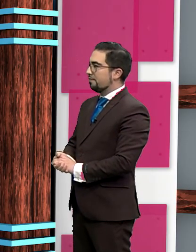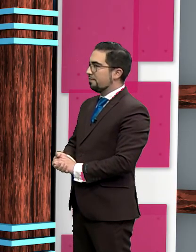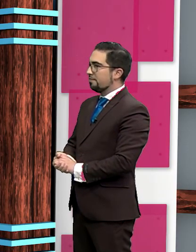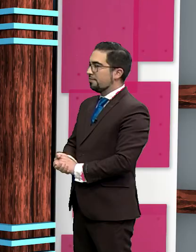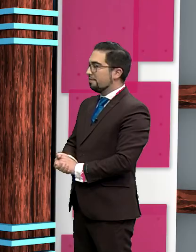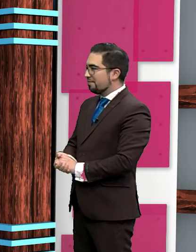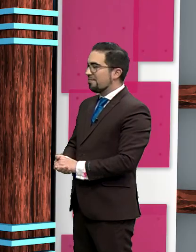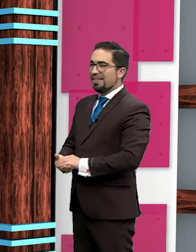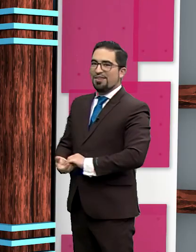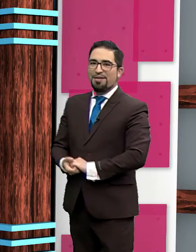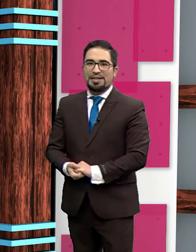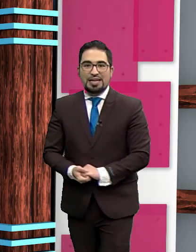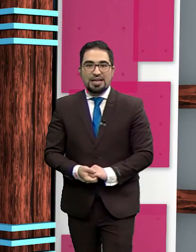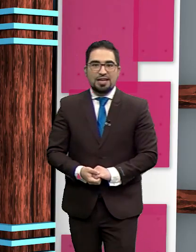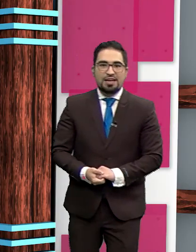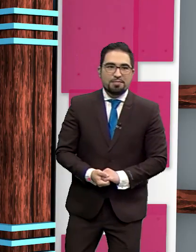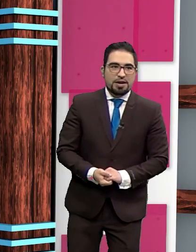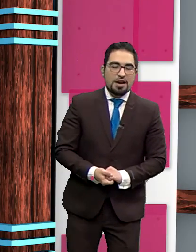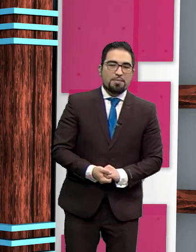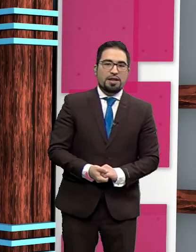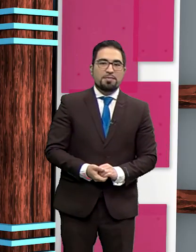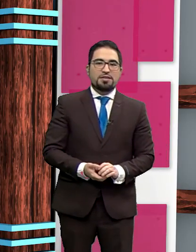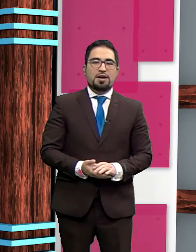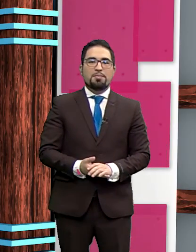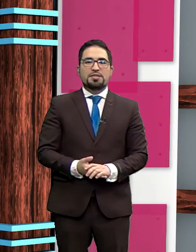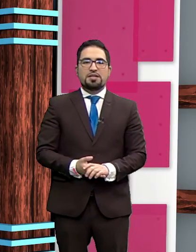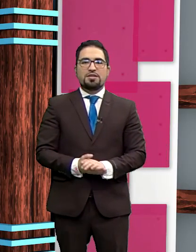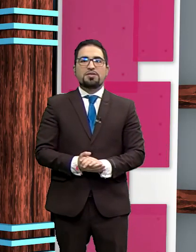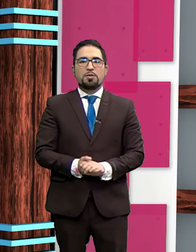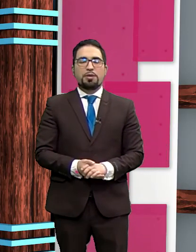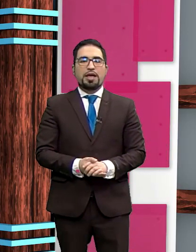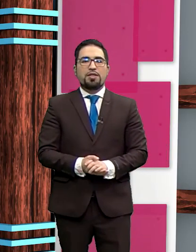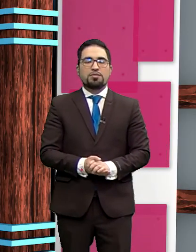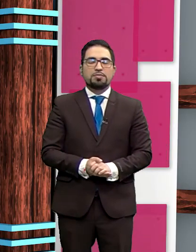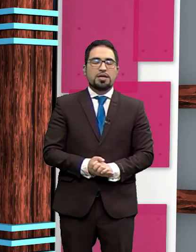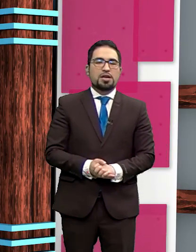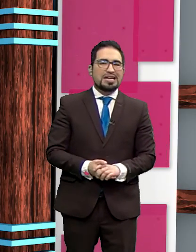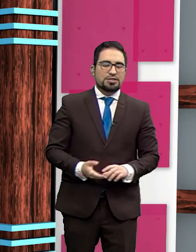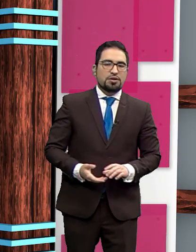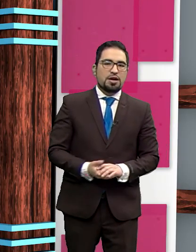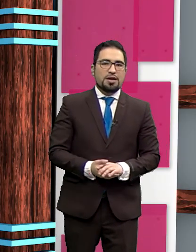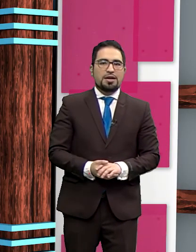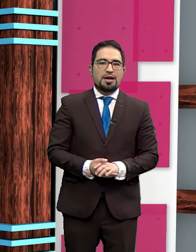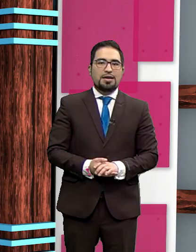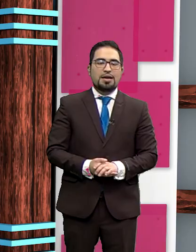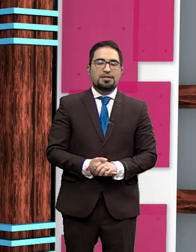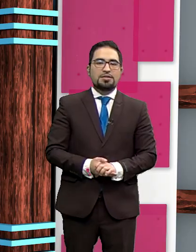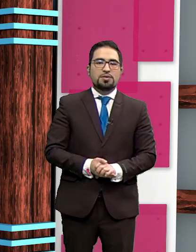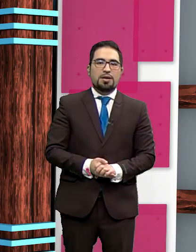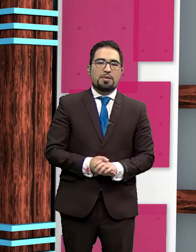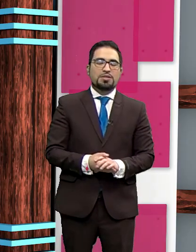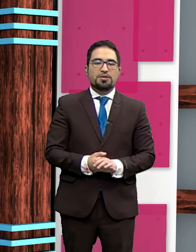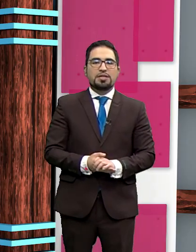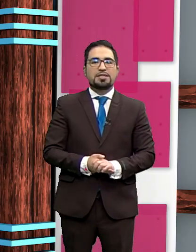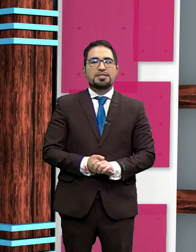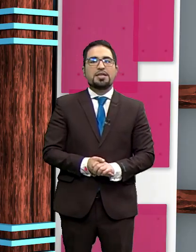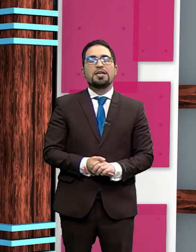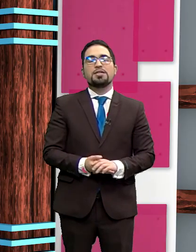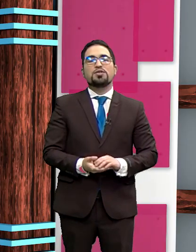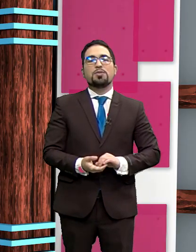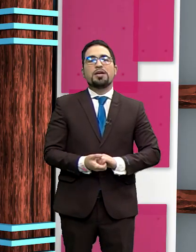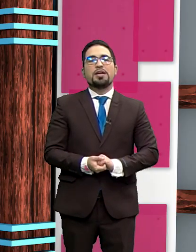día. Igualmente. Marianela Prada, ministra de la Presidencia, nos ha acompañado en relación al análisis o a la evaluación que se